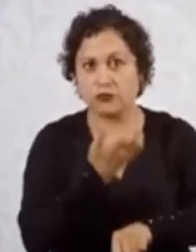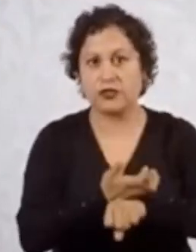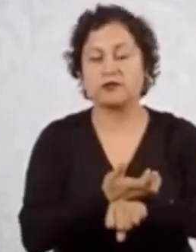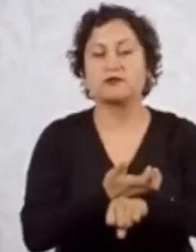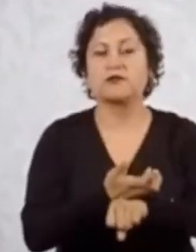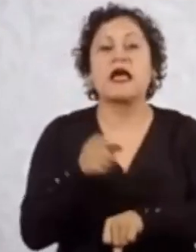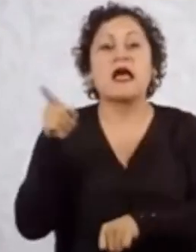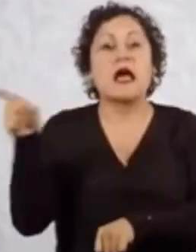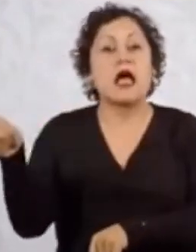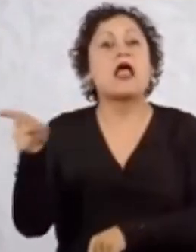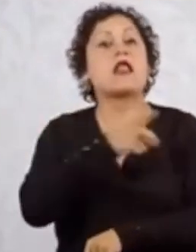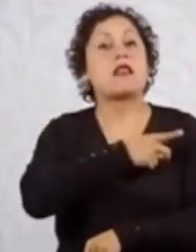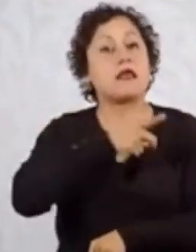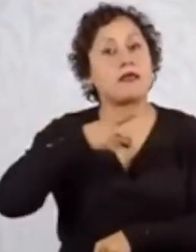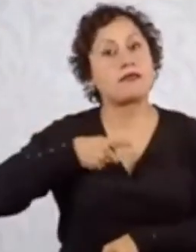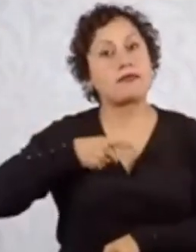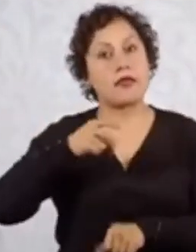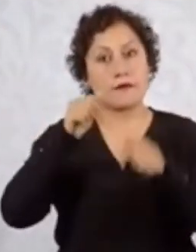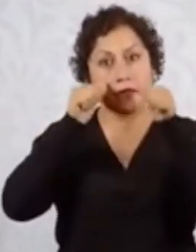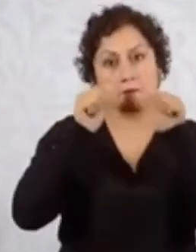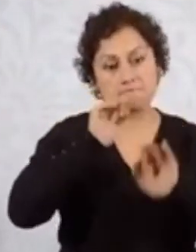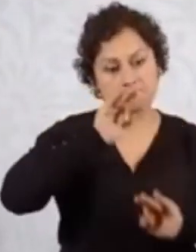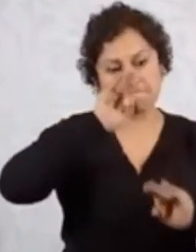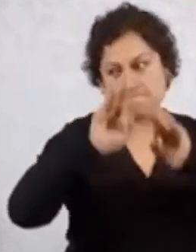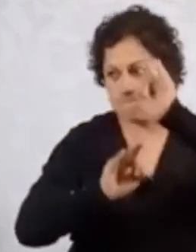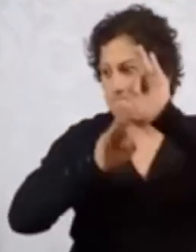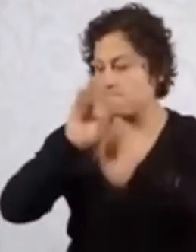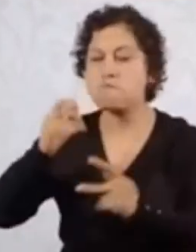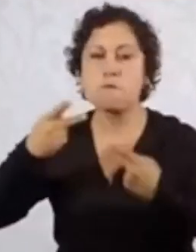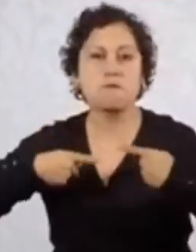que antes casi no se hablaba, y